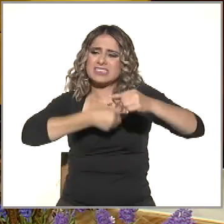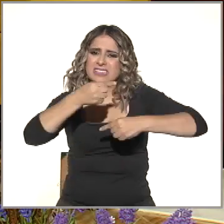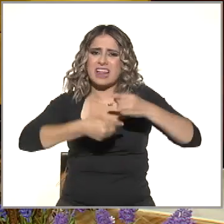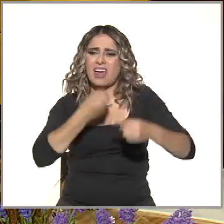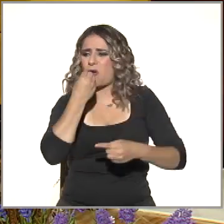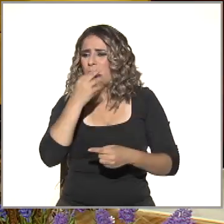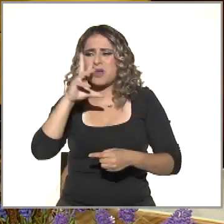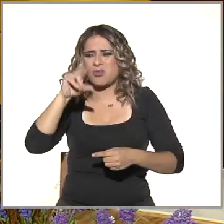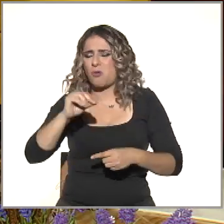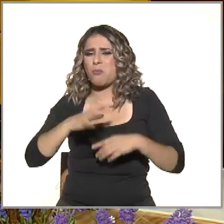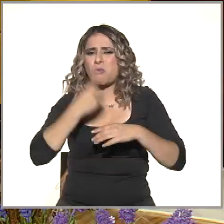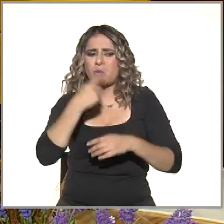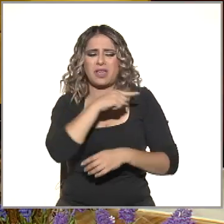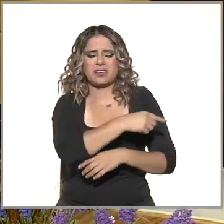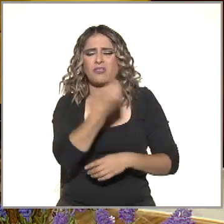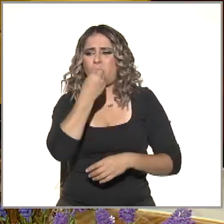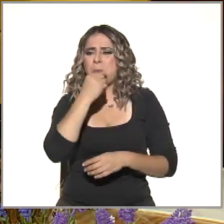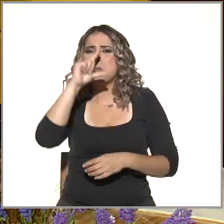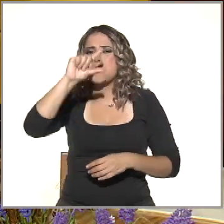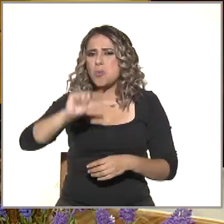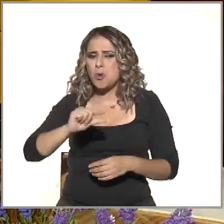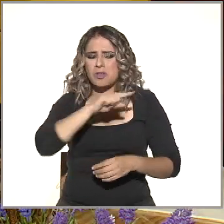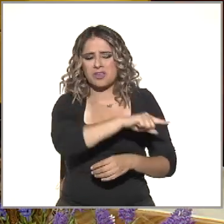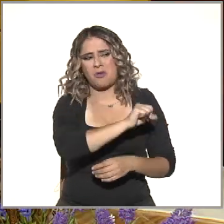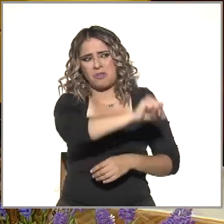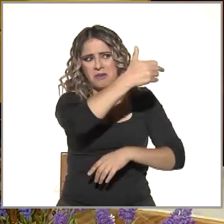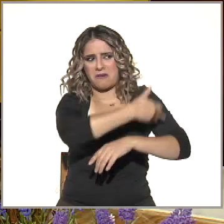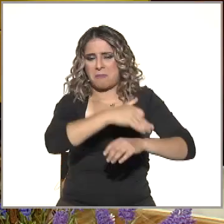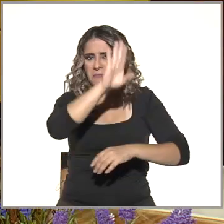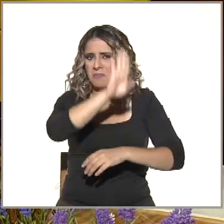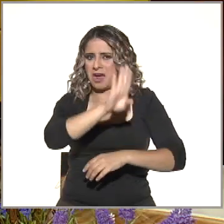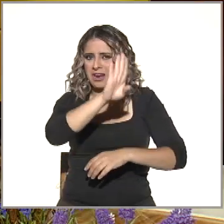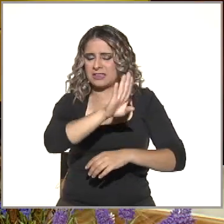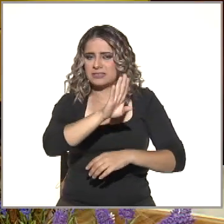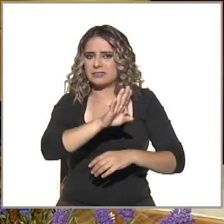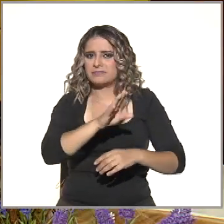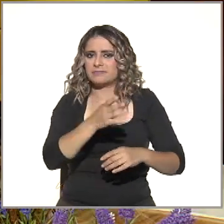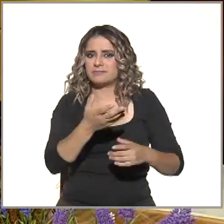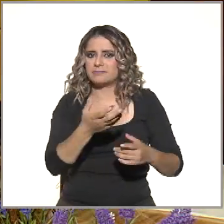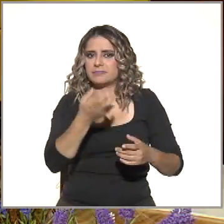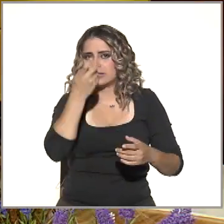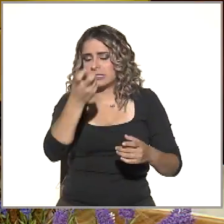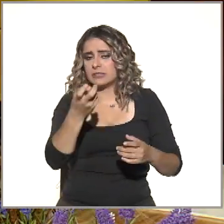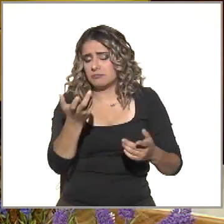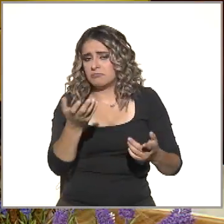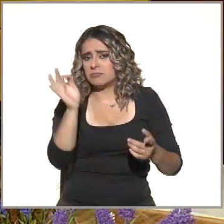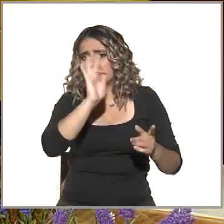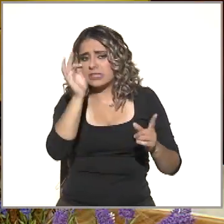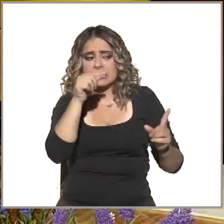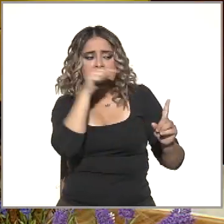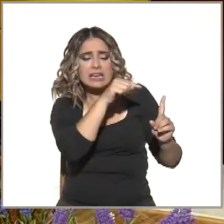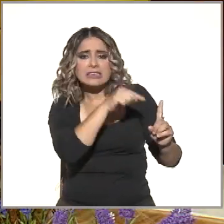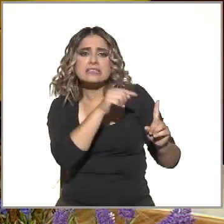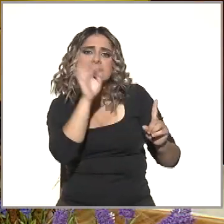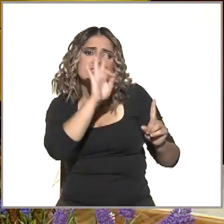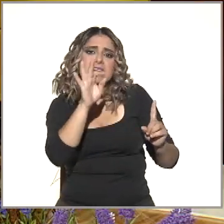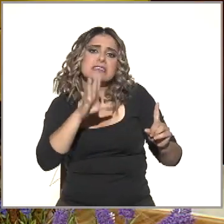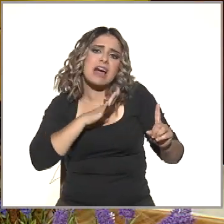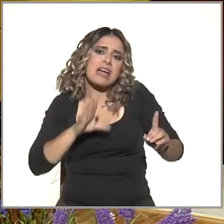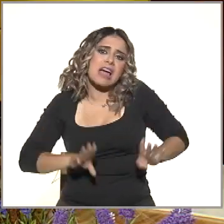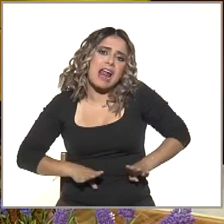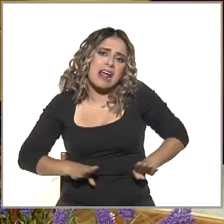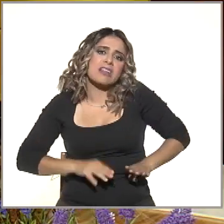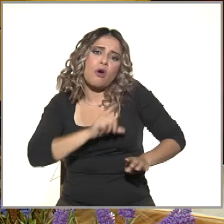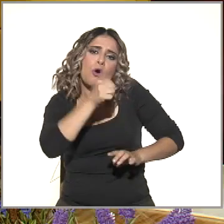dijo ella, ¿no? O sea, creo que en ese contexto de todo lo que ella sí. contaba, ¿no? En ese caso en particular, sí tenía otra carga. Sí, Sí,